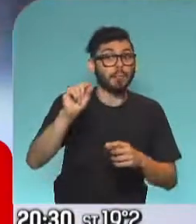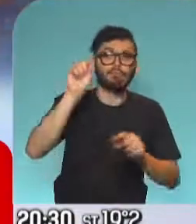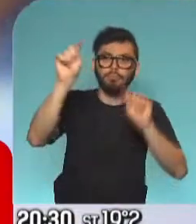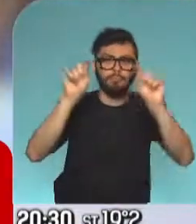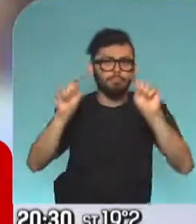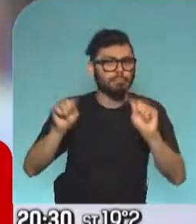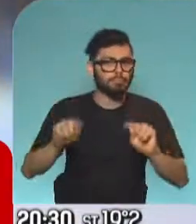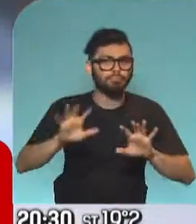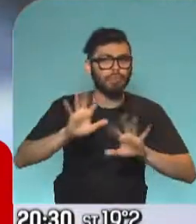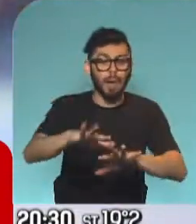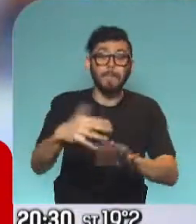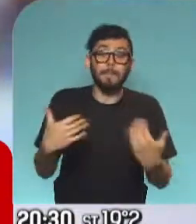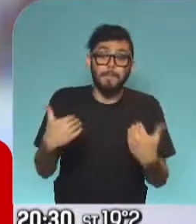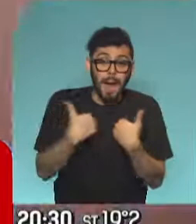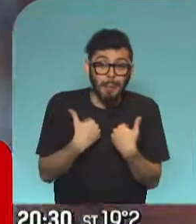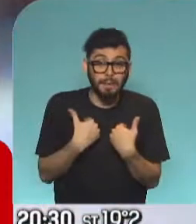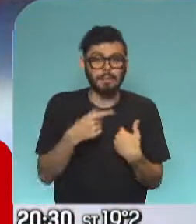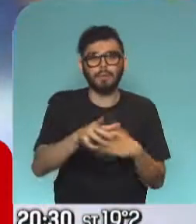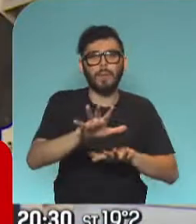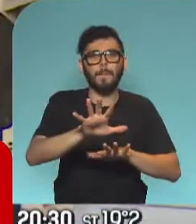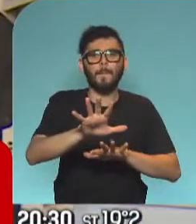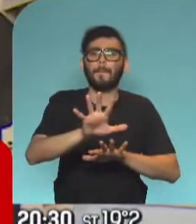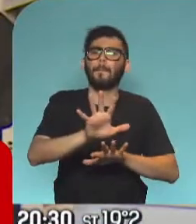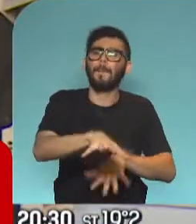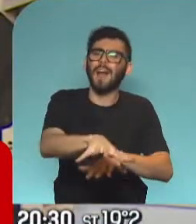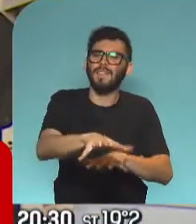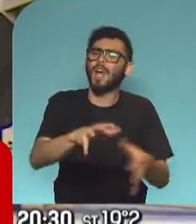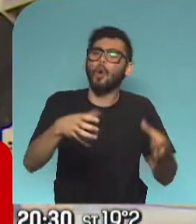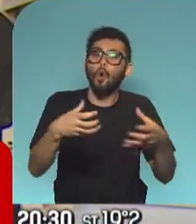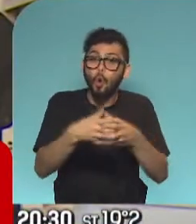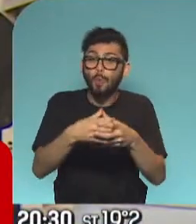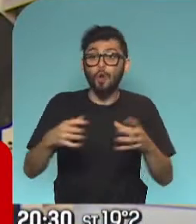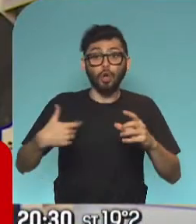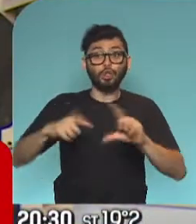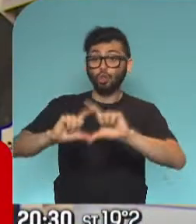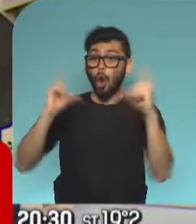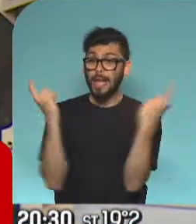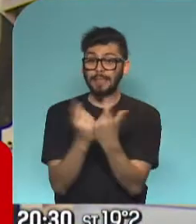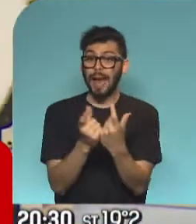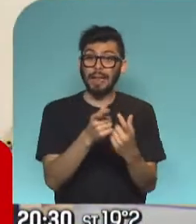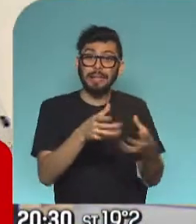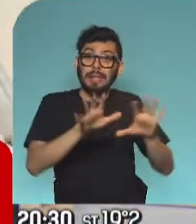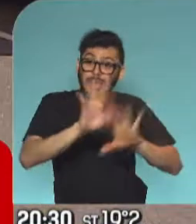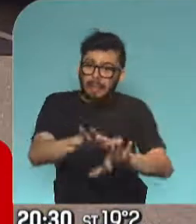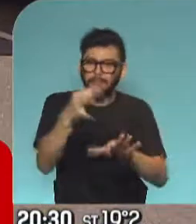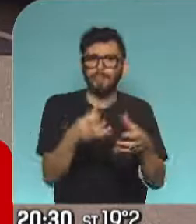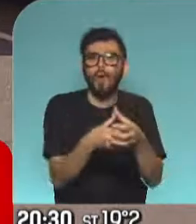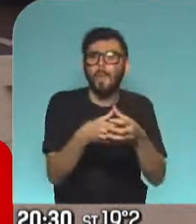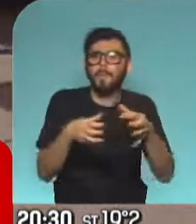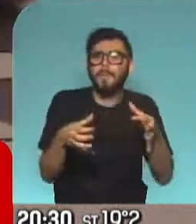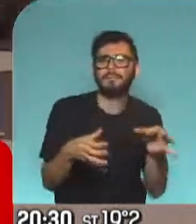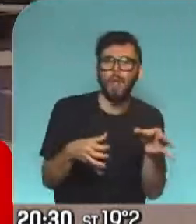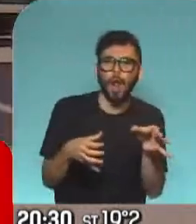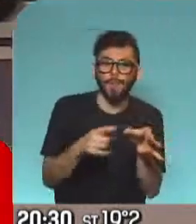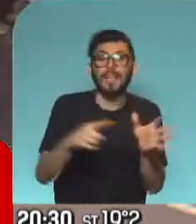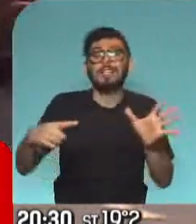desde mi perspectiva por lo menos la manifestación de un sector minoritario de la sociedad argentina que tal vez en la ciudad de buenos aires hace más